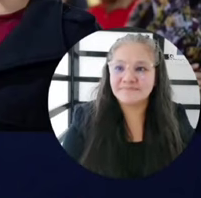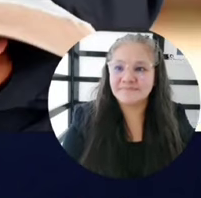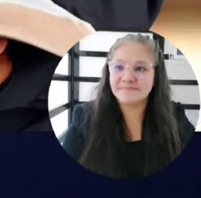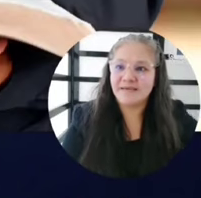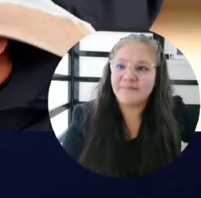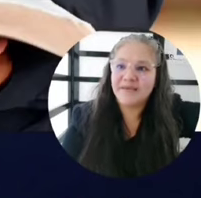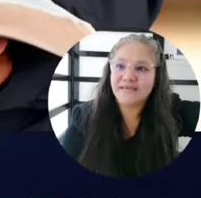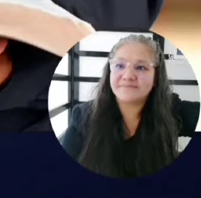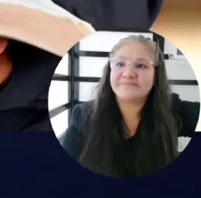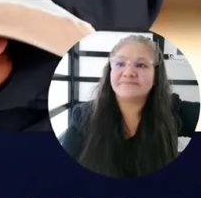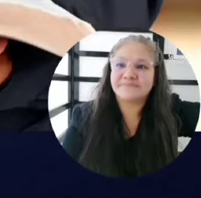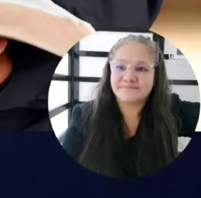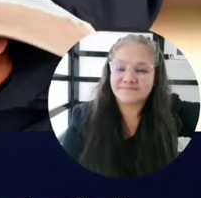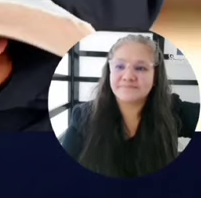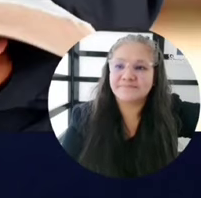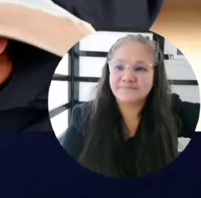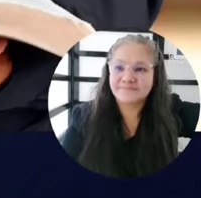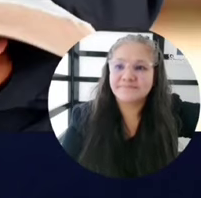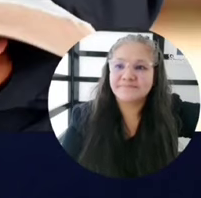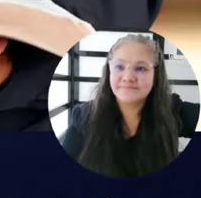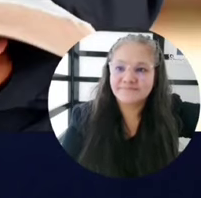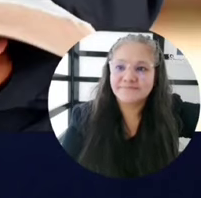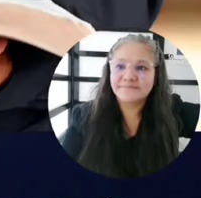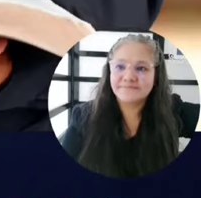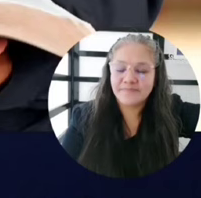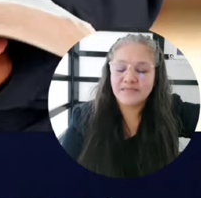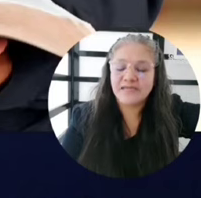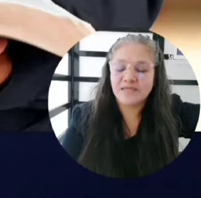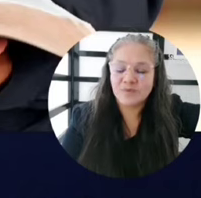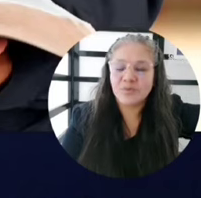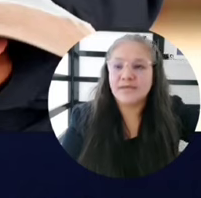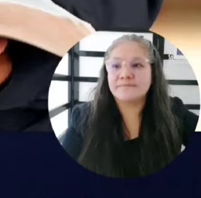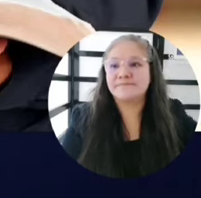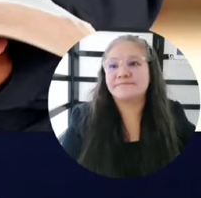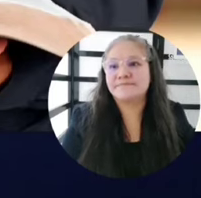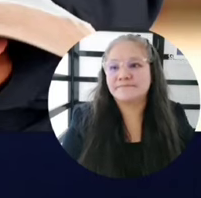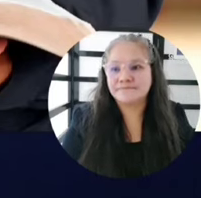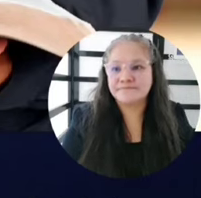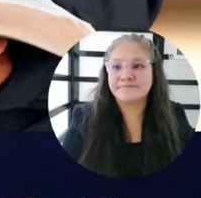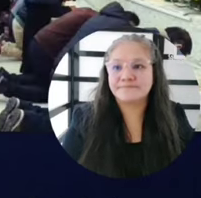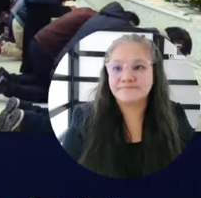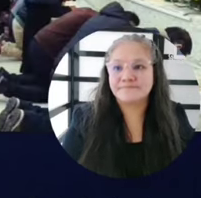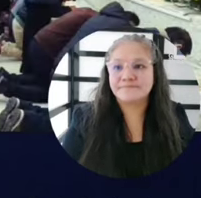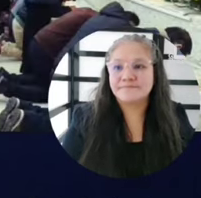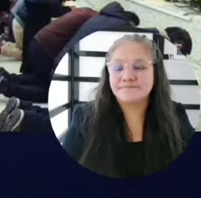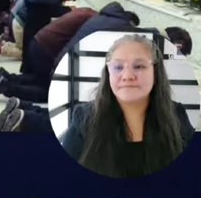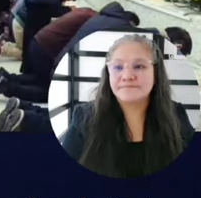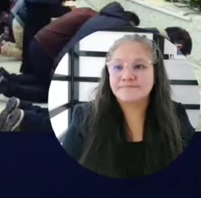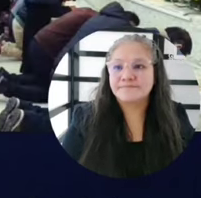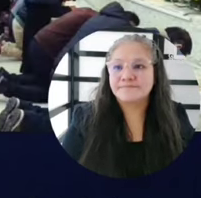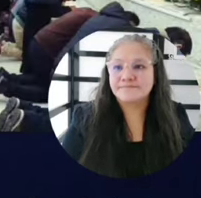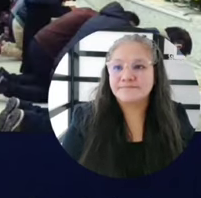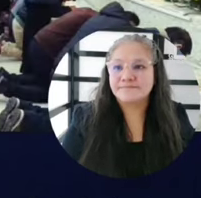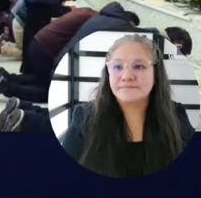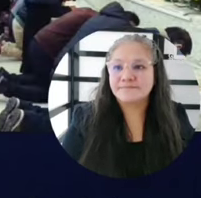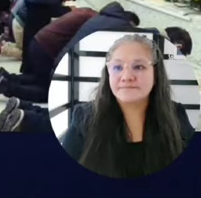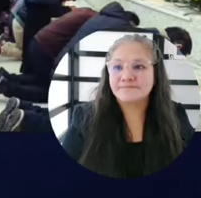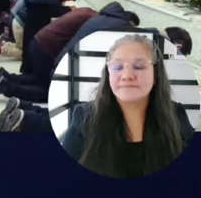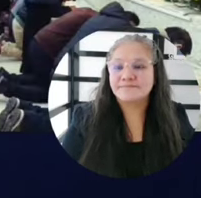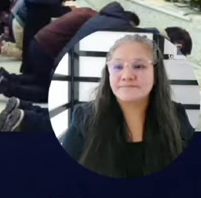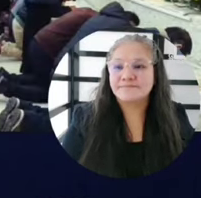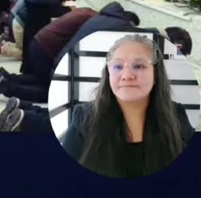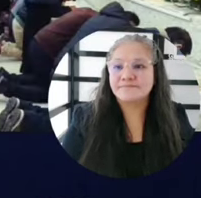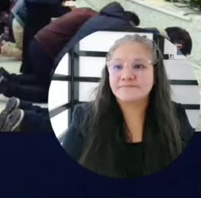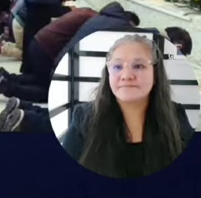como el poder de Dios a través de esta palabra. Por eso en esta noche, con mucha gratitud, vamos a bendecir al Señor por habernos dejado esta